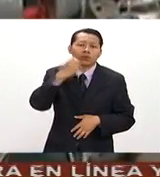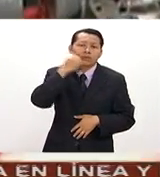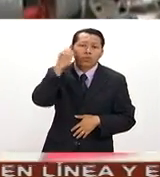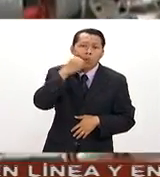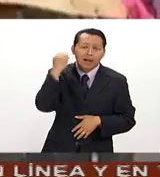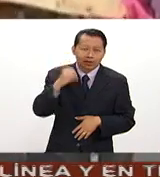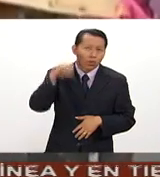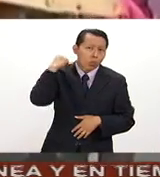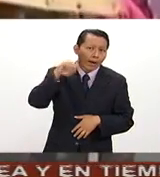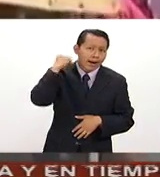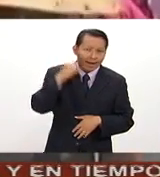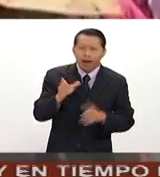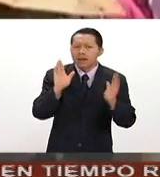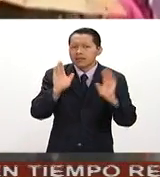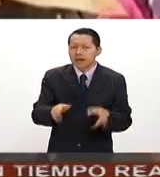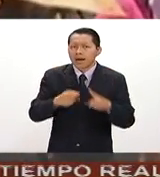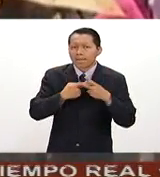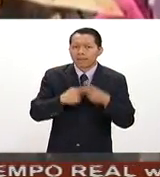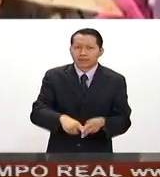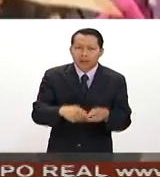Oaxaca iniciaron su ciclo escolar